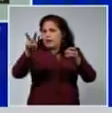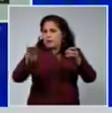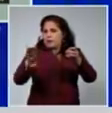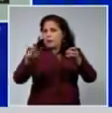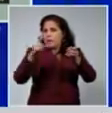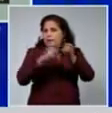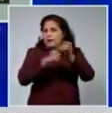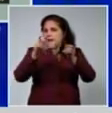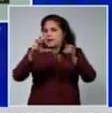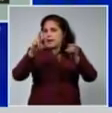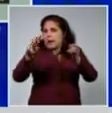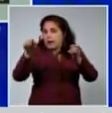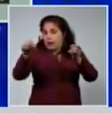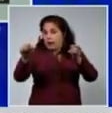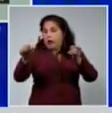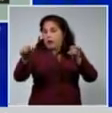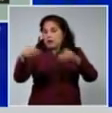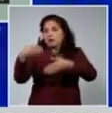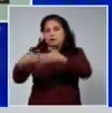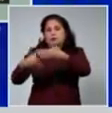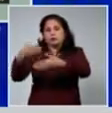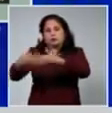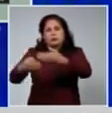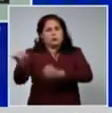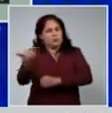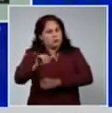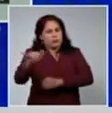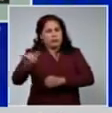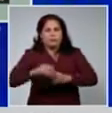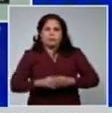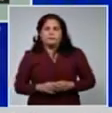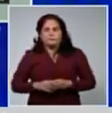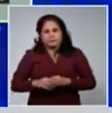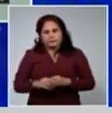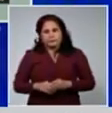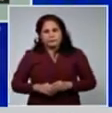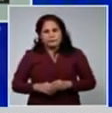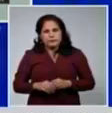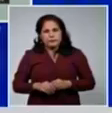pues se procesaron nuestras leyes